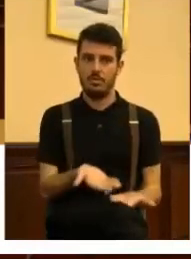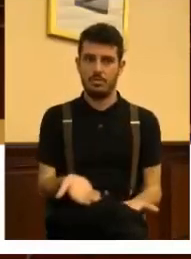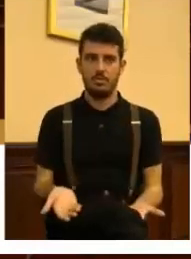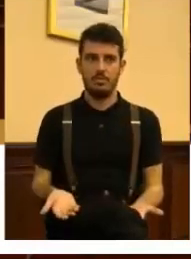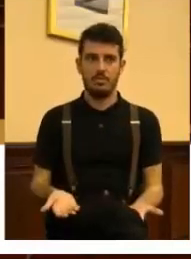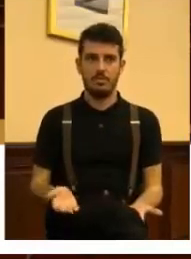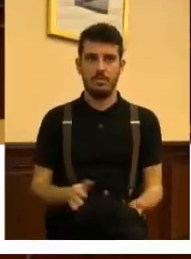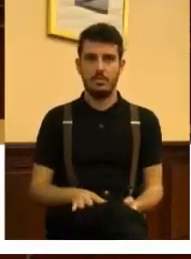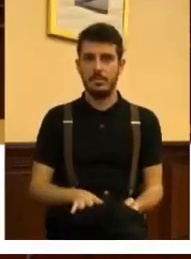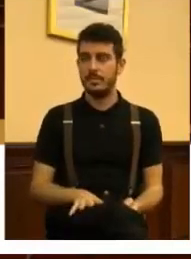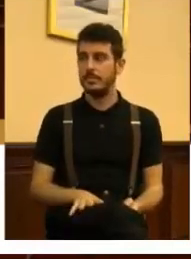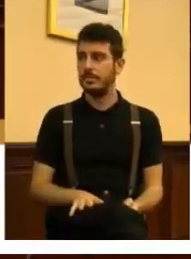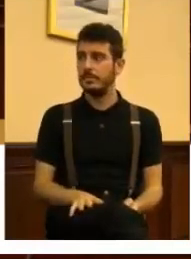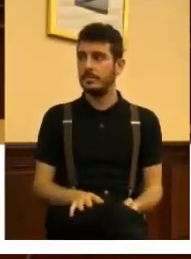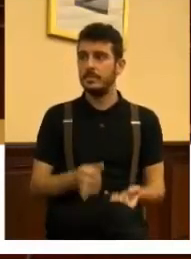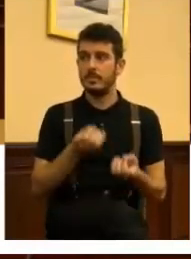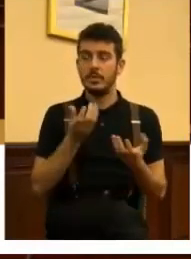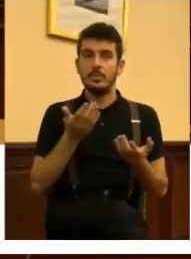Bueno, pues parece